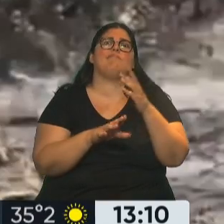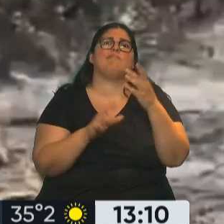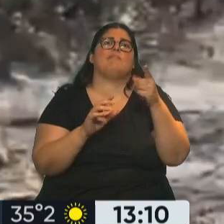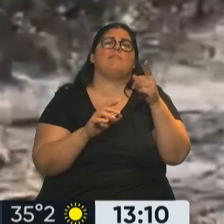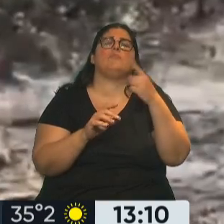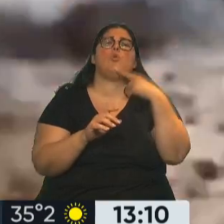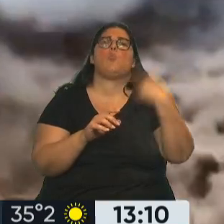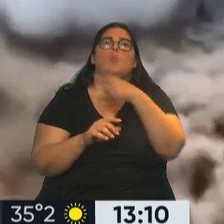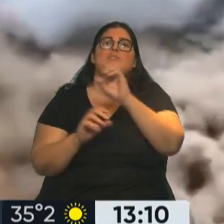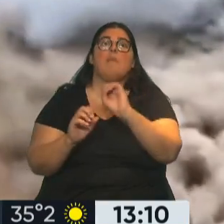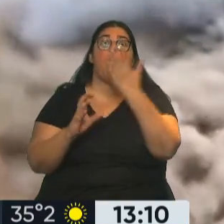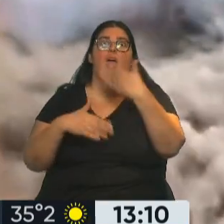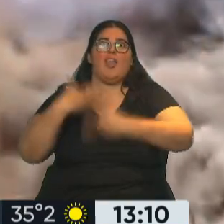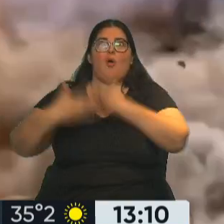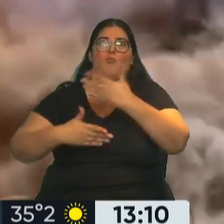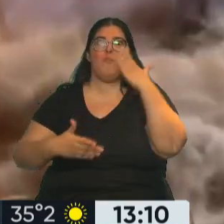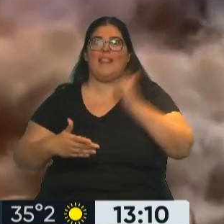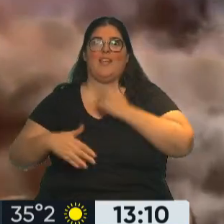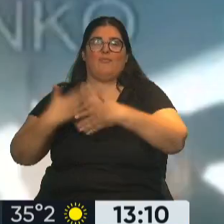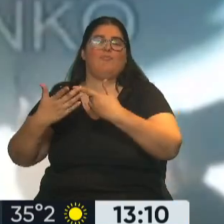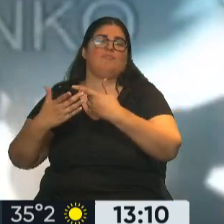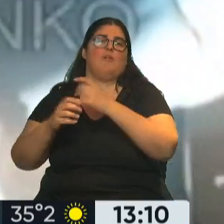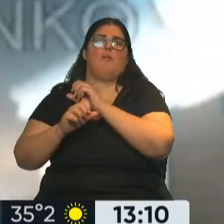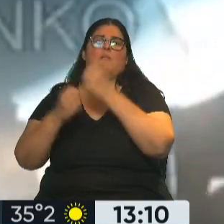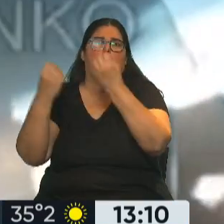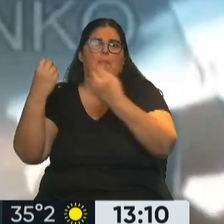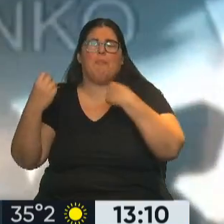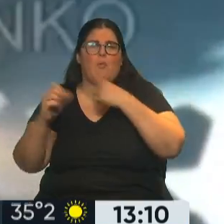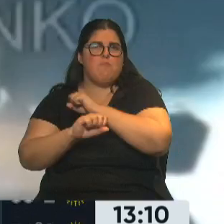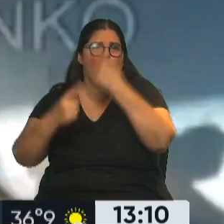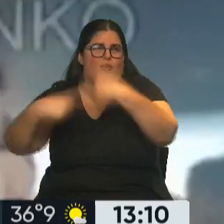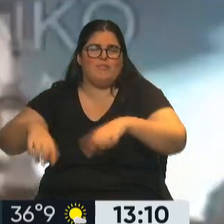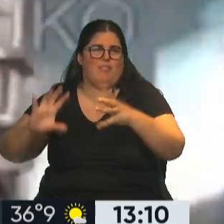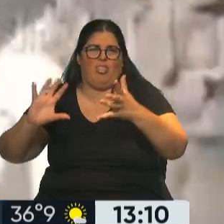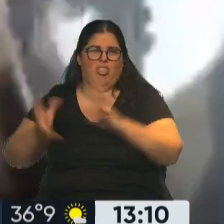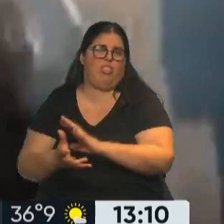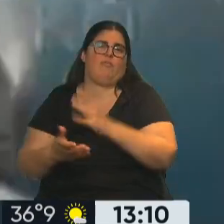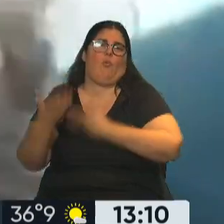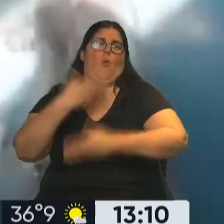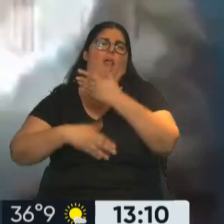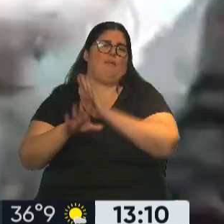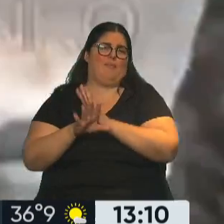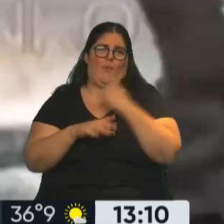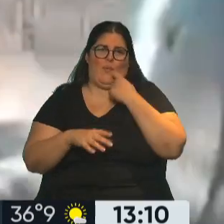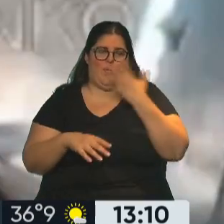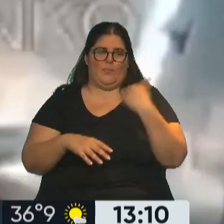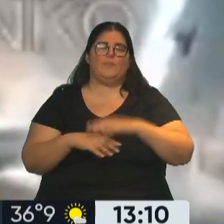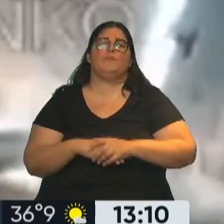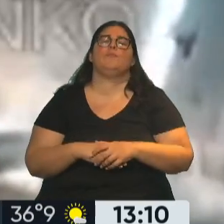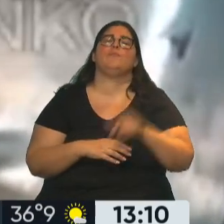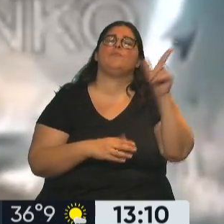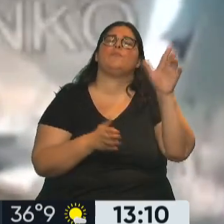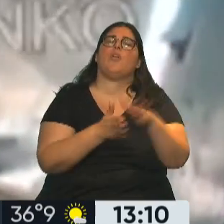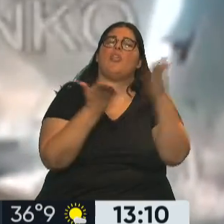Rusia emprendió hasta 2018 Ucrania por su parte ya en agosto de 2023 según una nota del New York Times